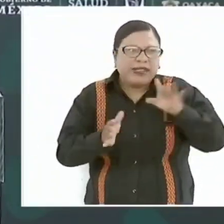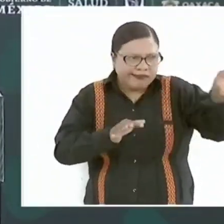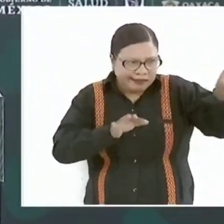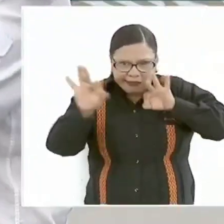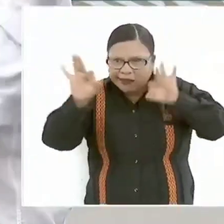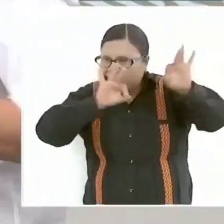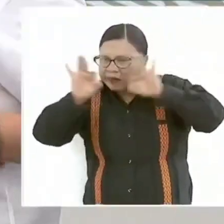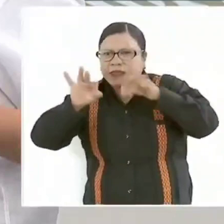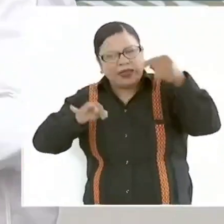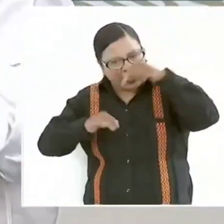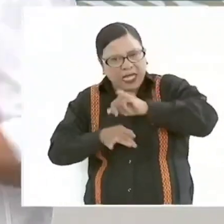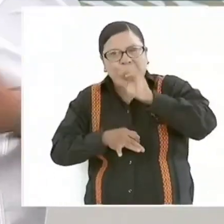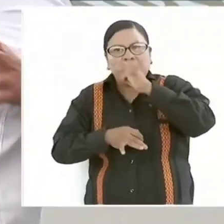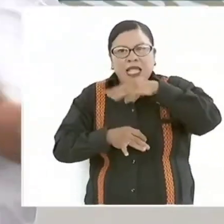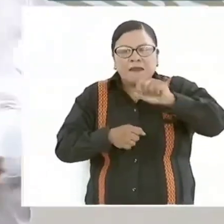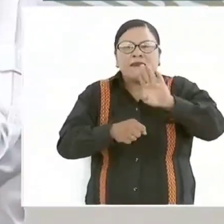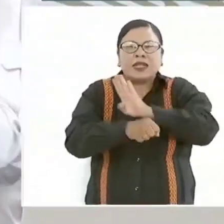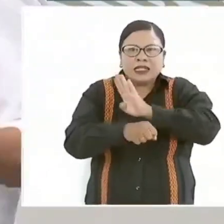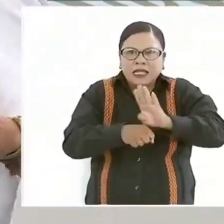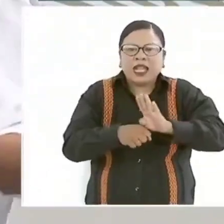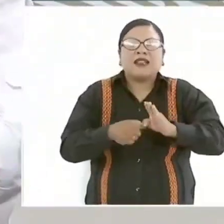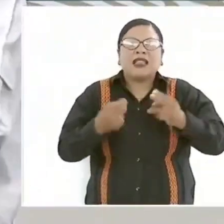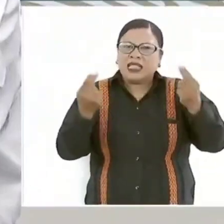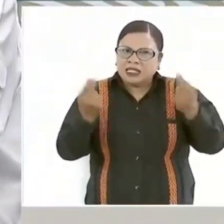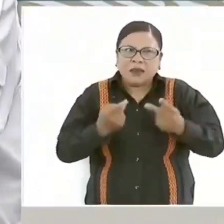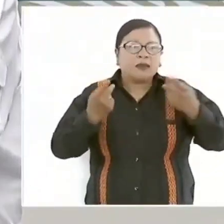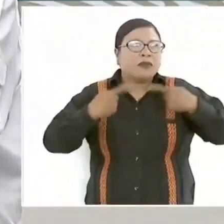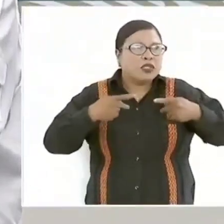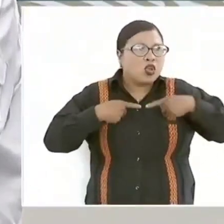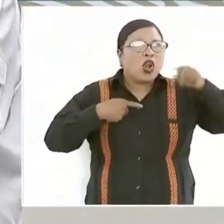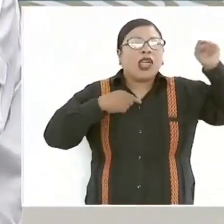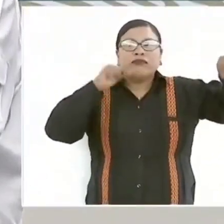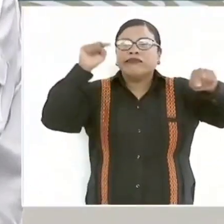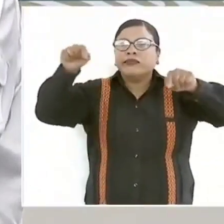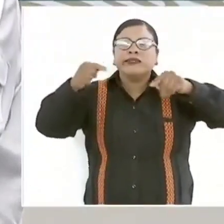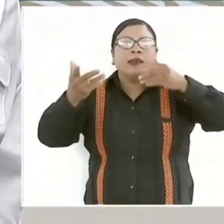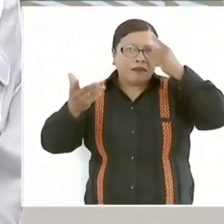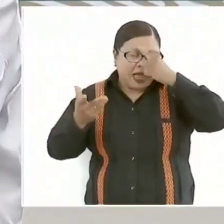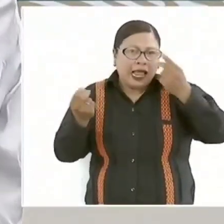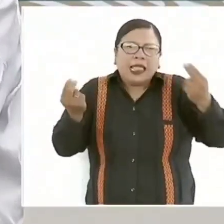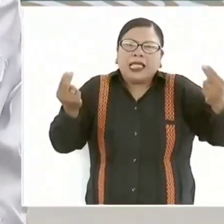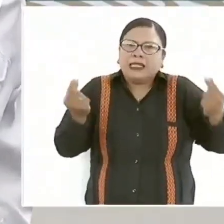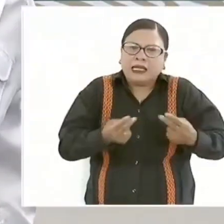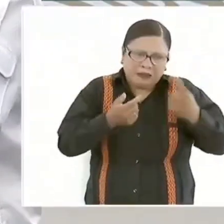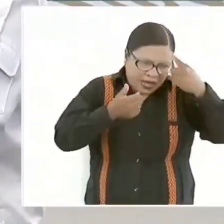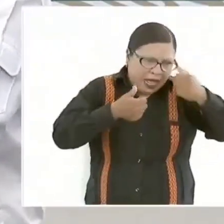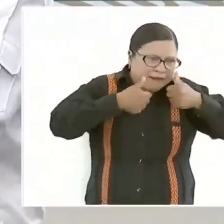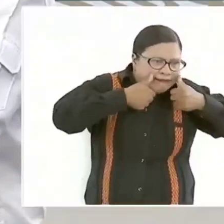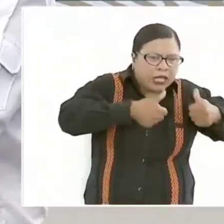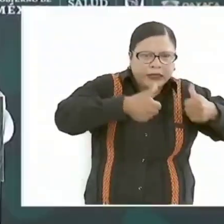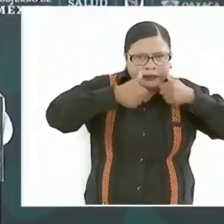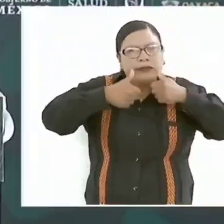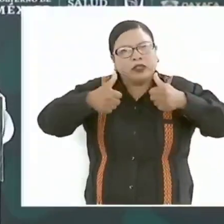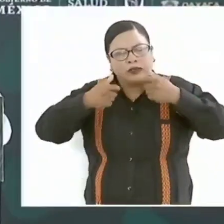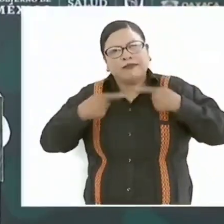IMSS Bienestar y buscar en todos lados a todo el personal que se necesita para echarlo a andar.